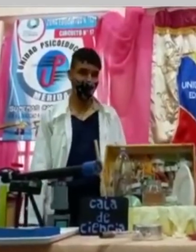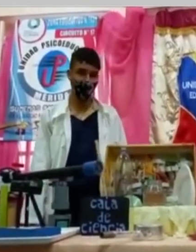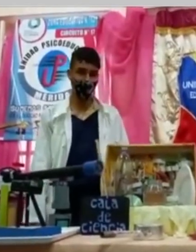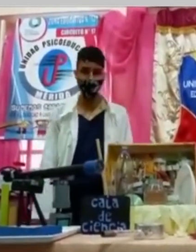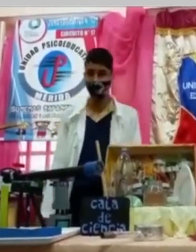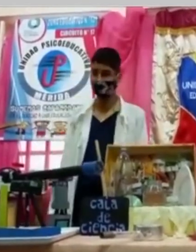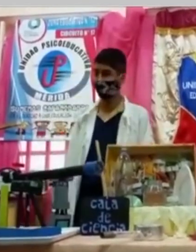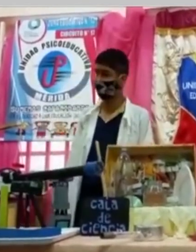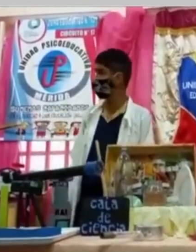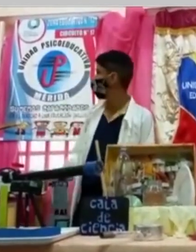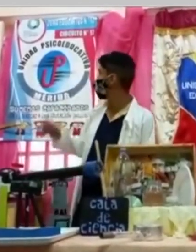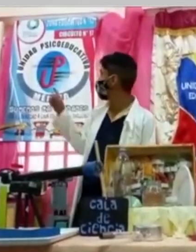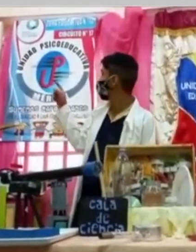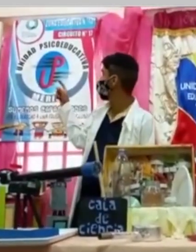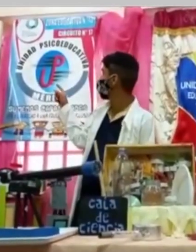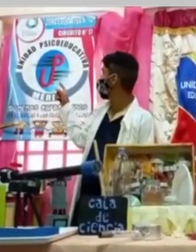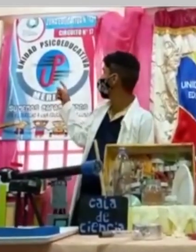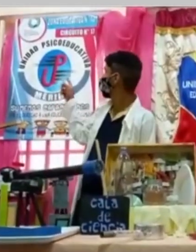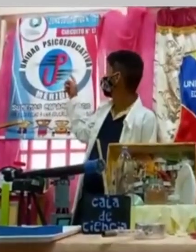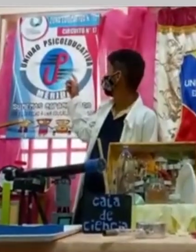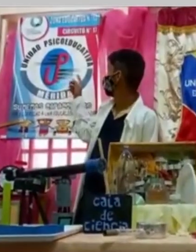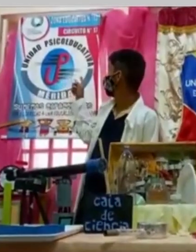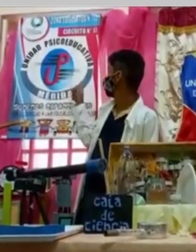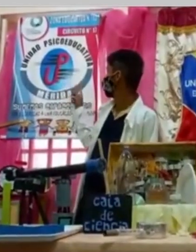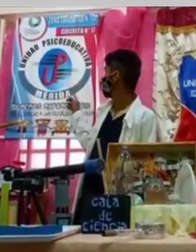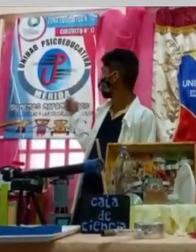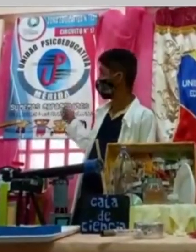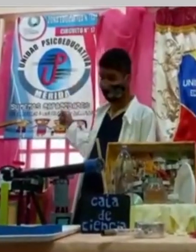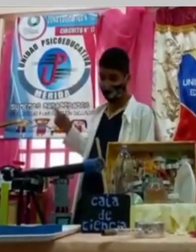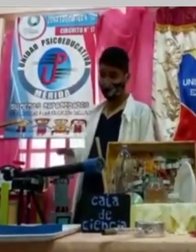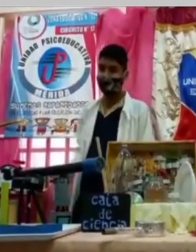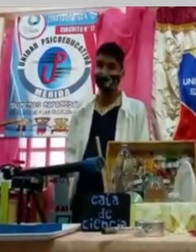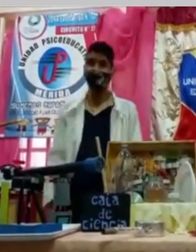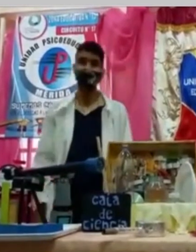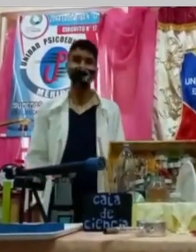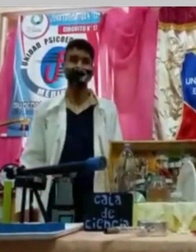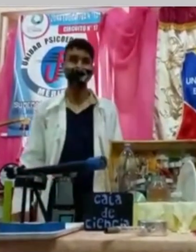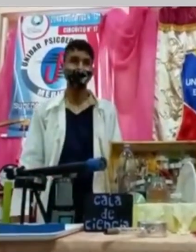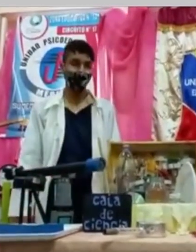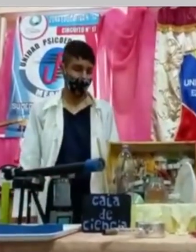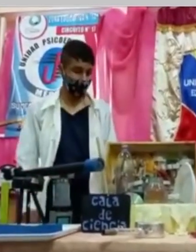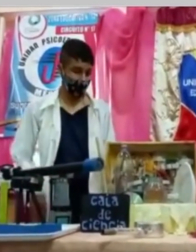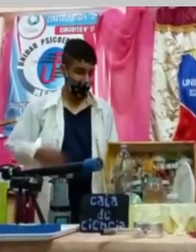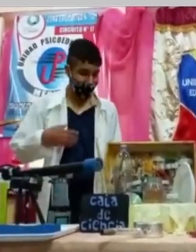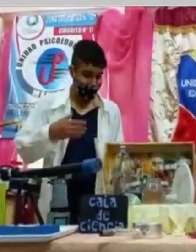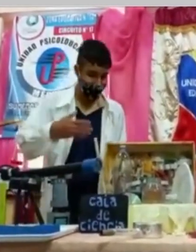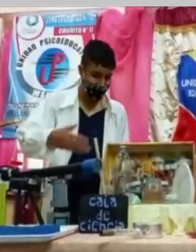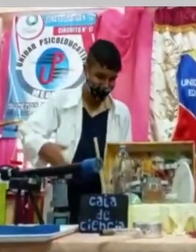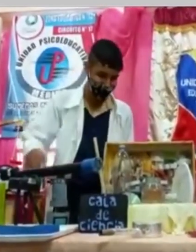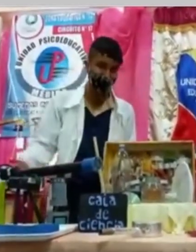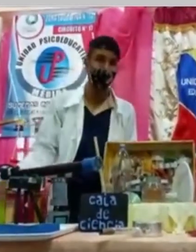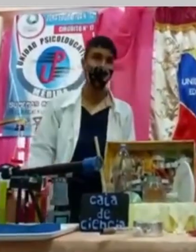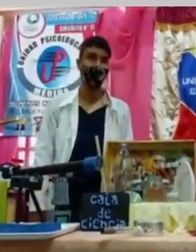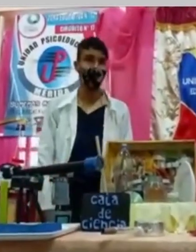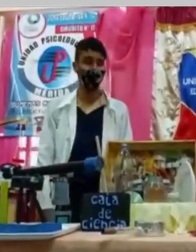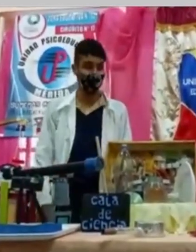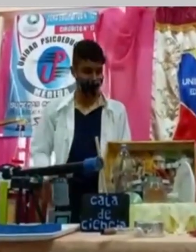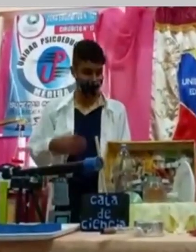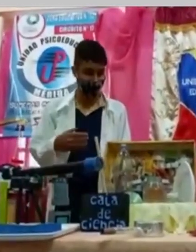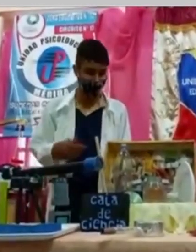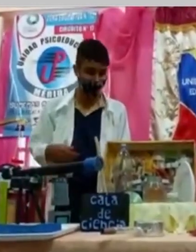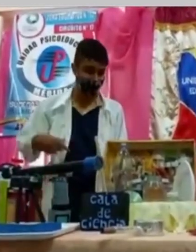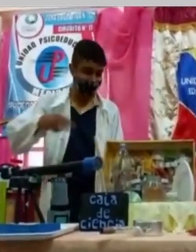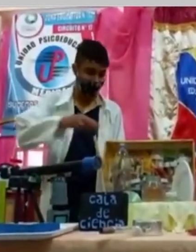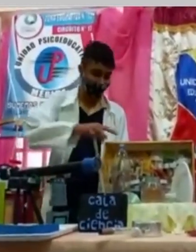de Guerra, que con la colaboración de la Unidad Psicoeducativa de Mérida hemos construido una caja de ciencias con materiales